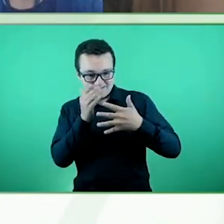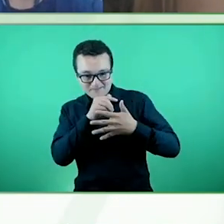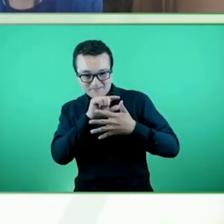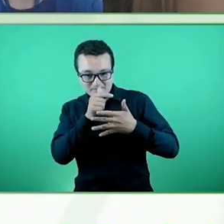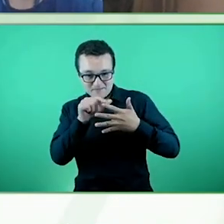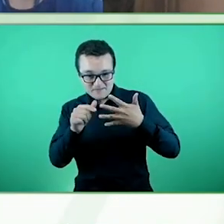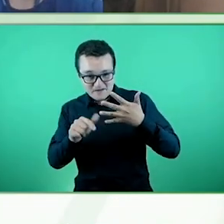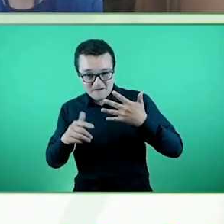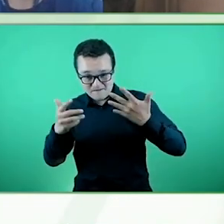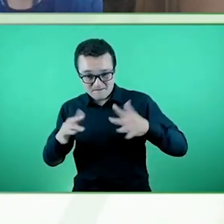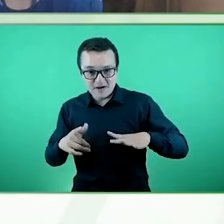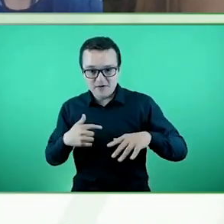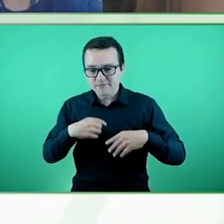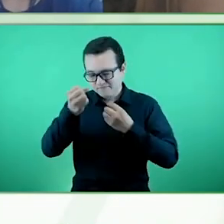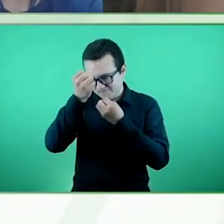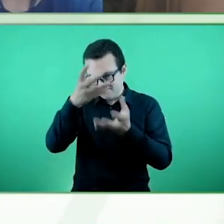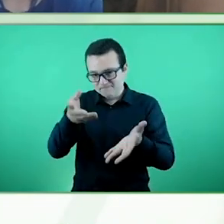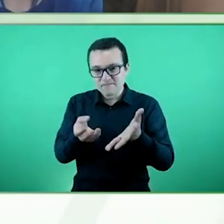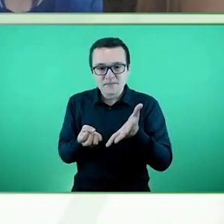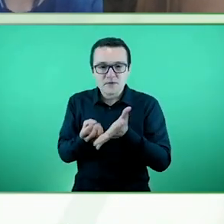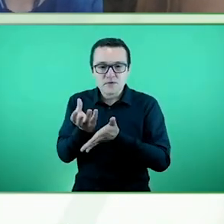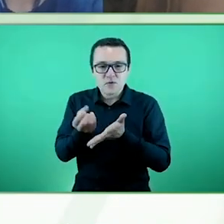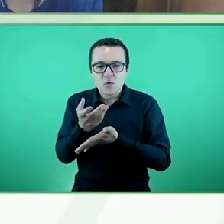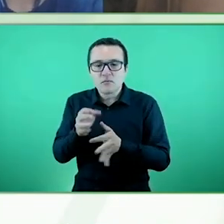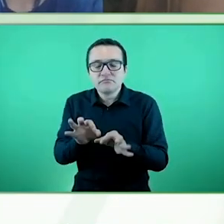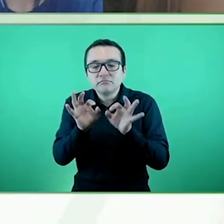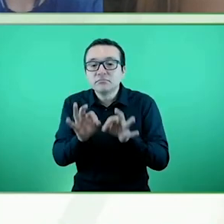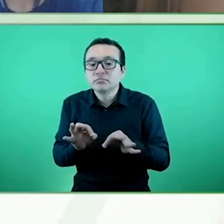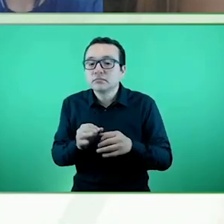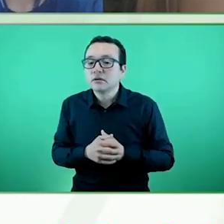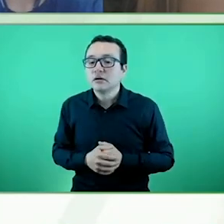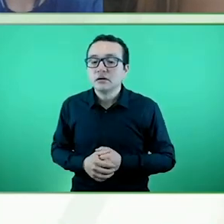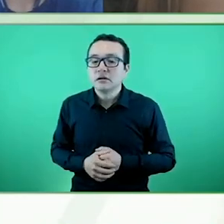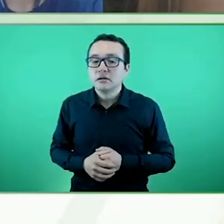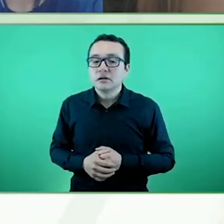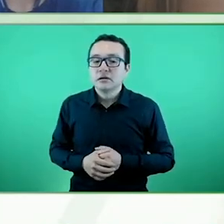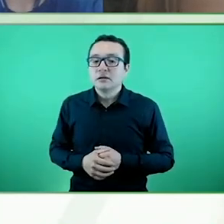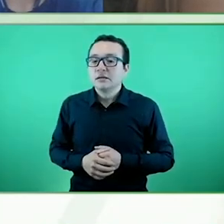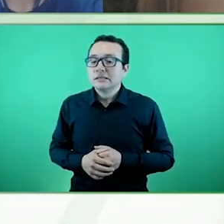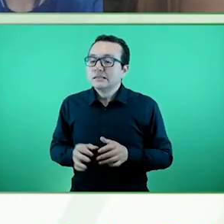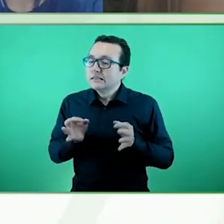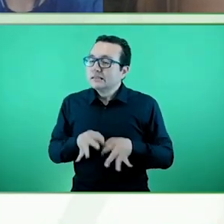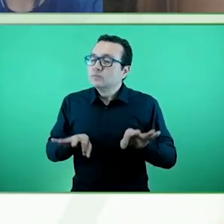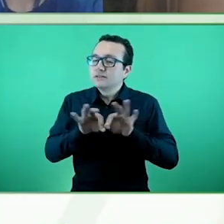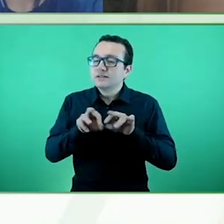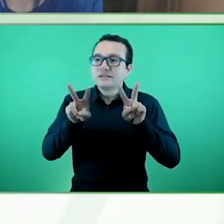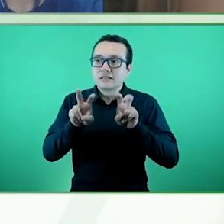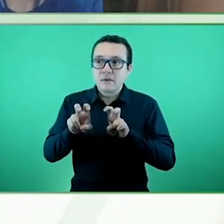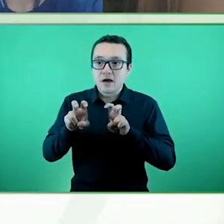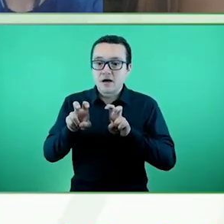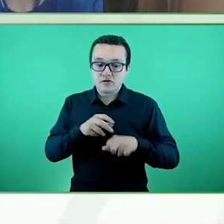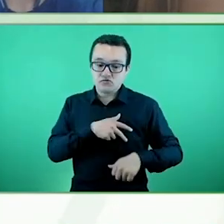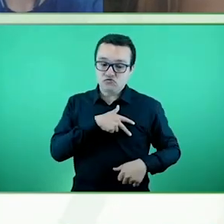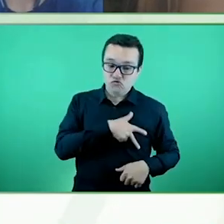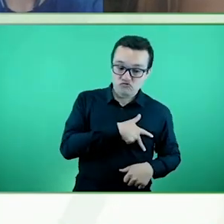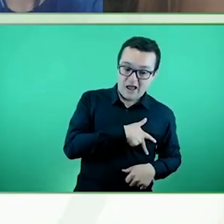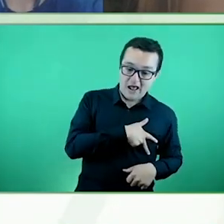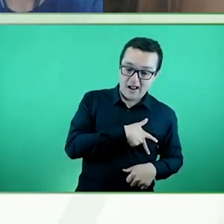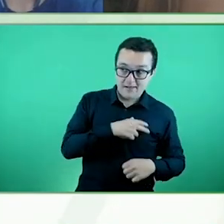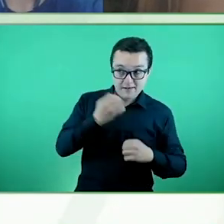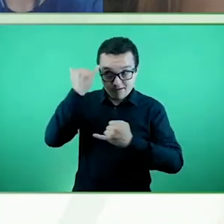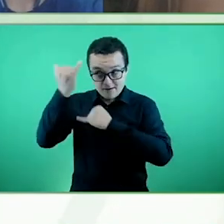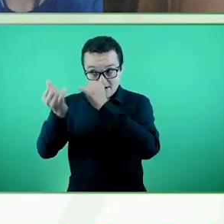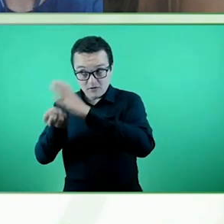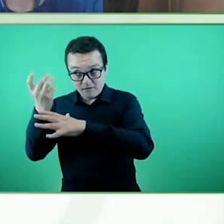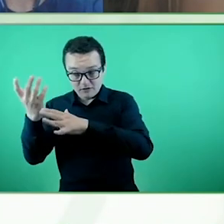comentando la importancia que tiene el mezclar la innovación del mundo social con la eficiencia del